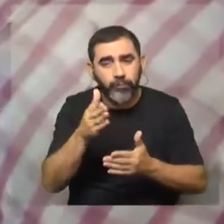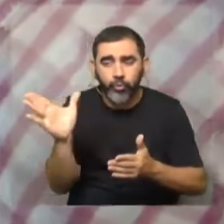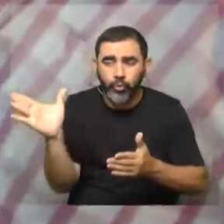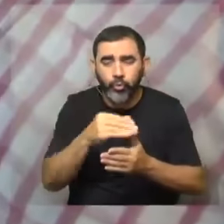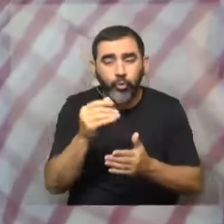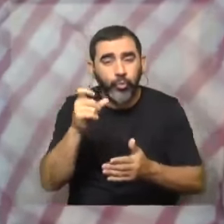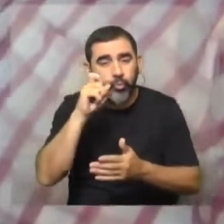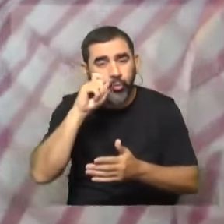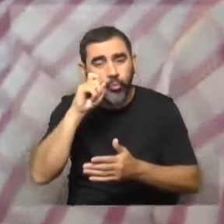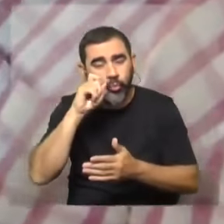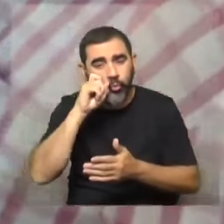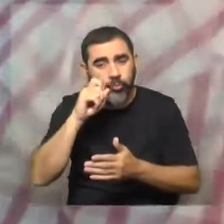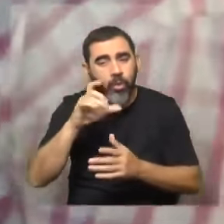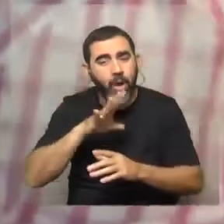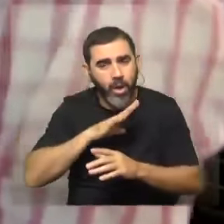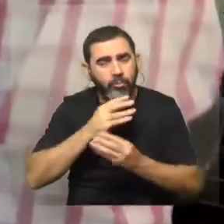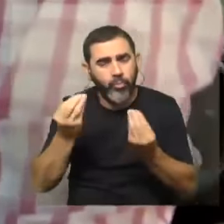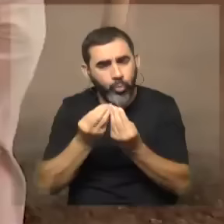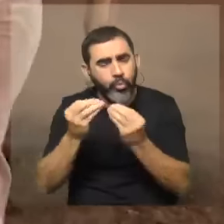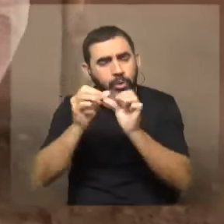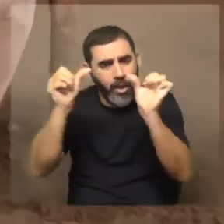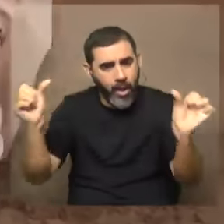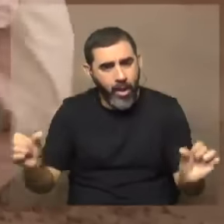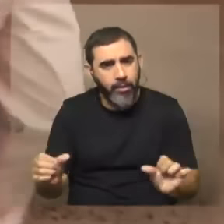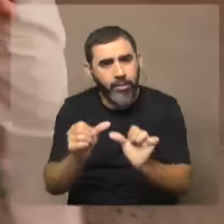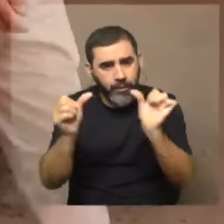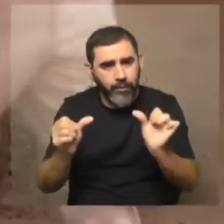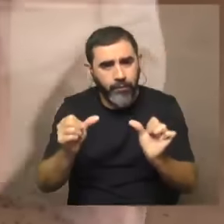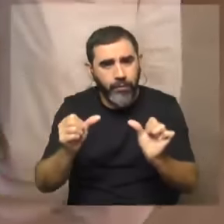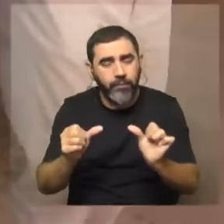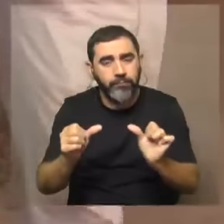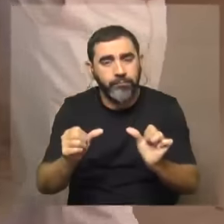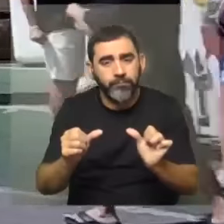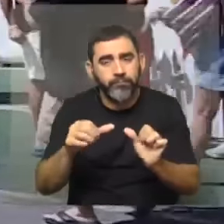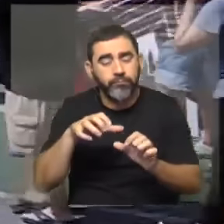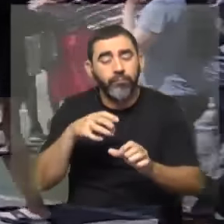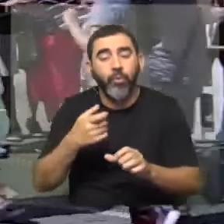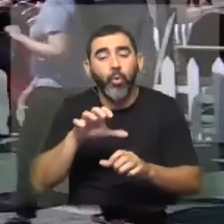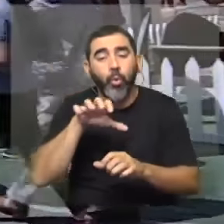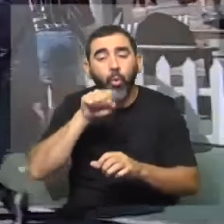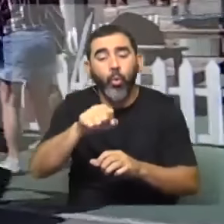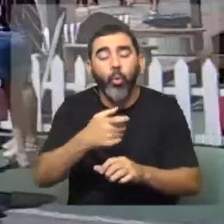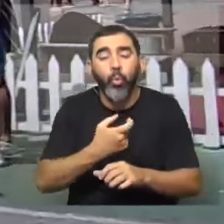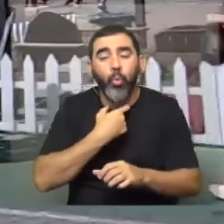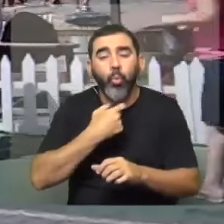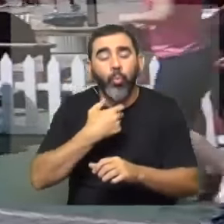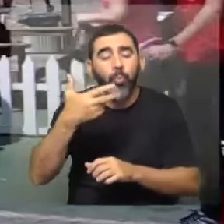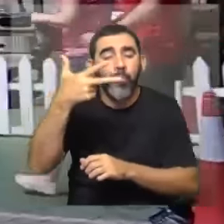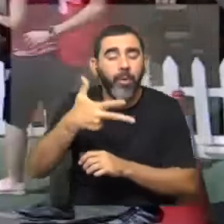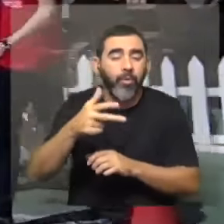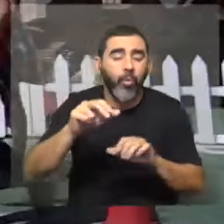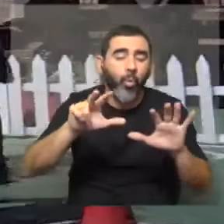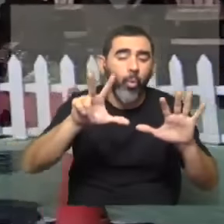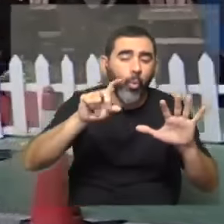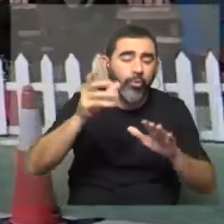destinos turísticos ha habido un gran movimiento un gran movimiento con índices de ocupación hotelera que rondan entre